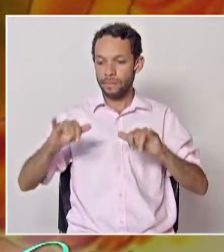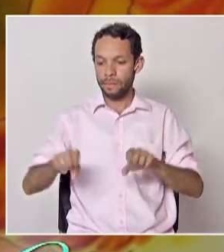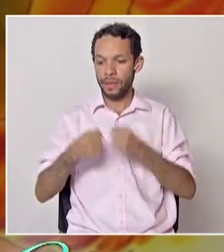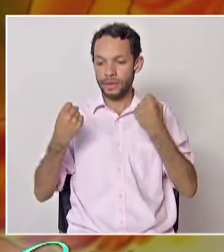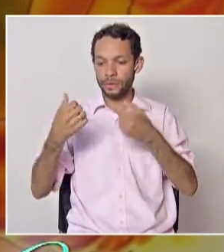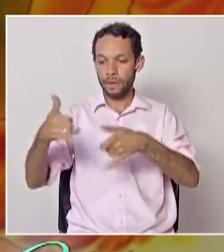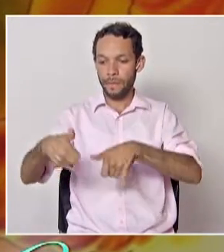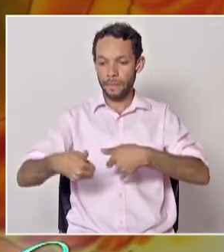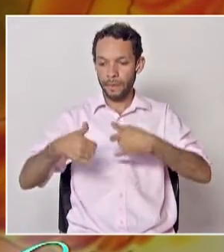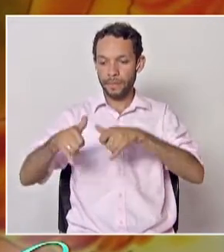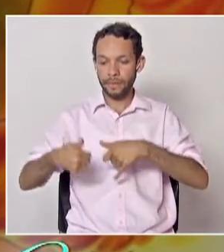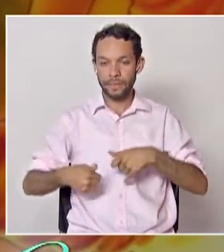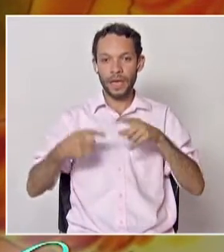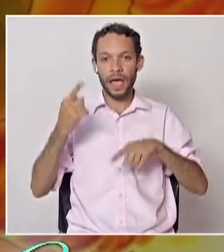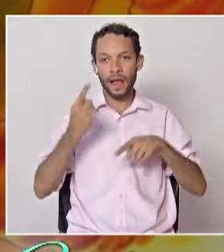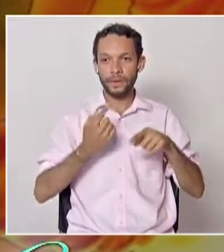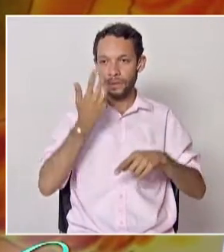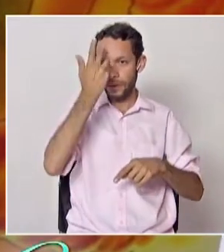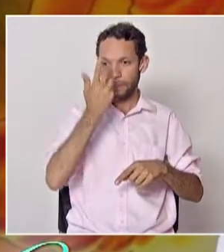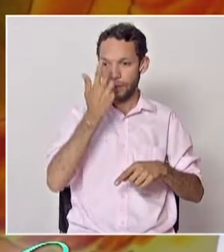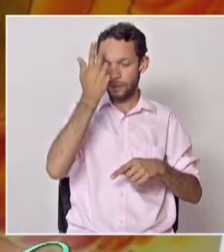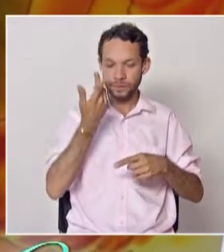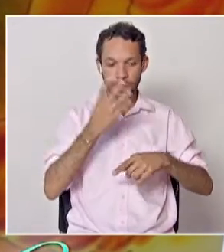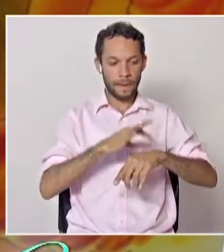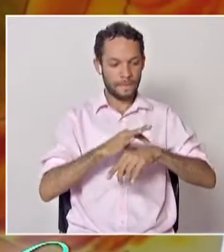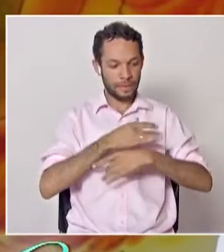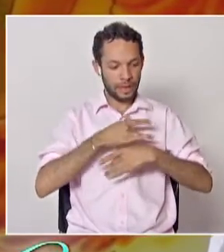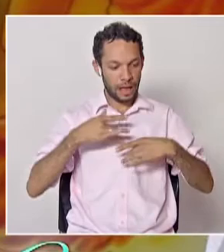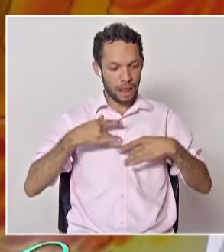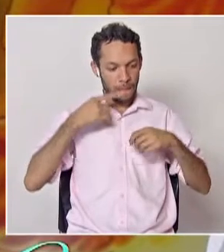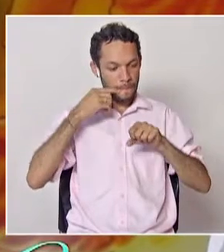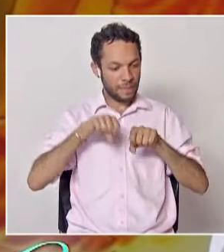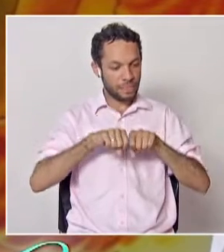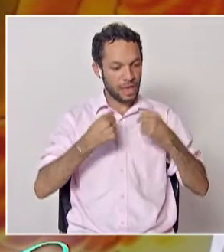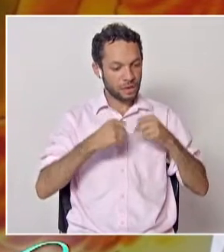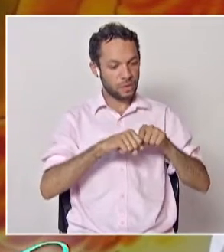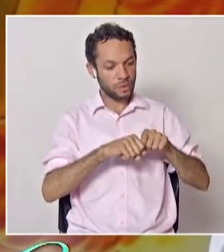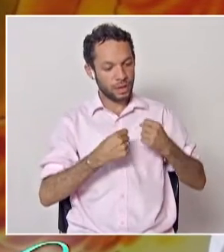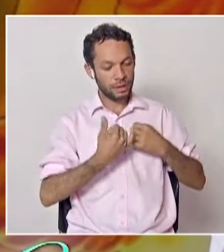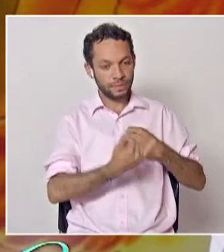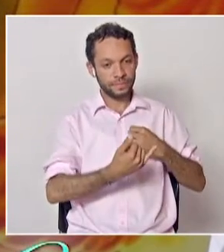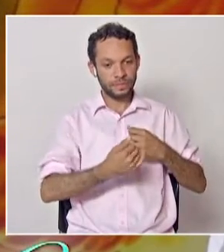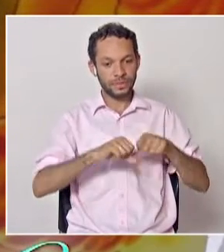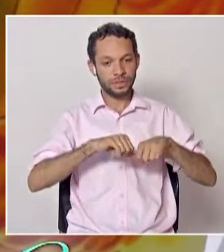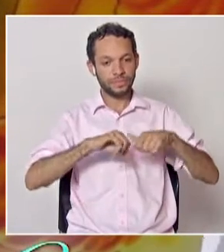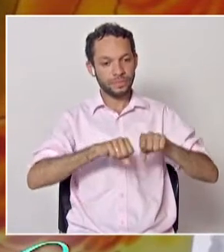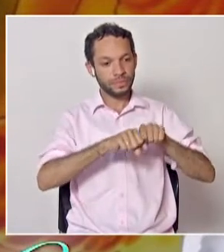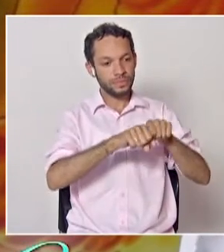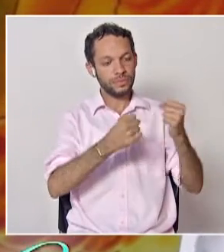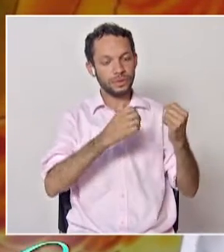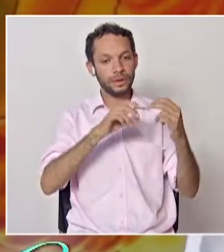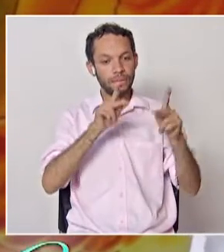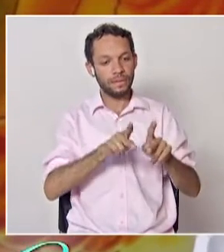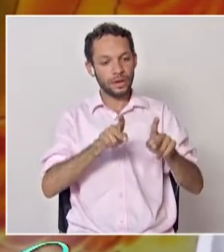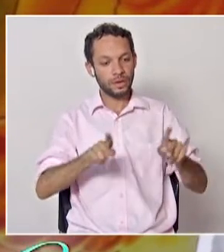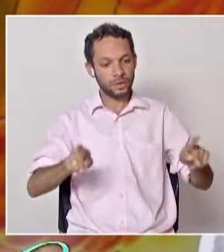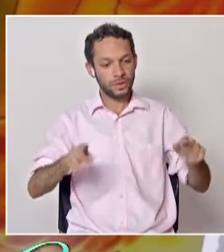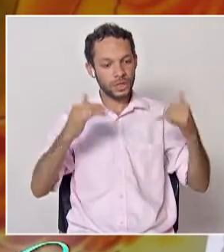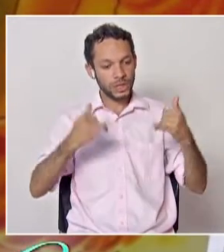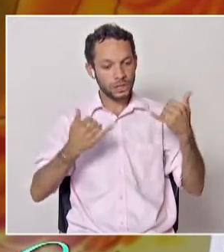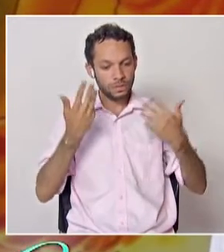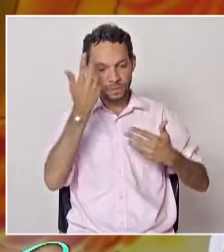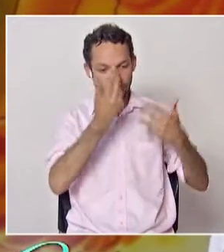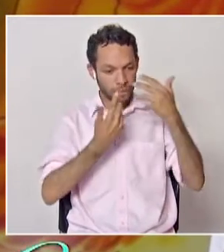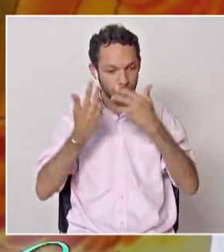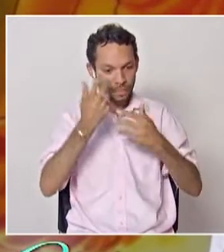muchos laboratorios ofrecen comisiones y demás a vendedores, y lo que hacen es cambiar las fórmulas de quien ha hecho un diagnóstico, y están